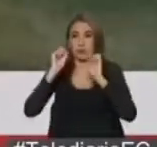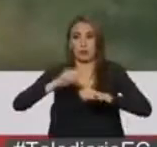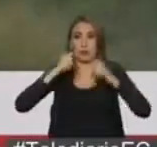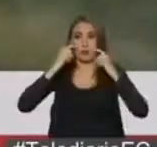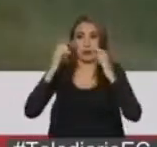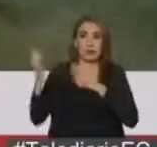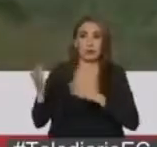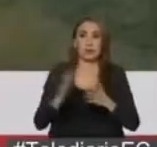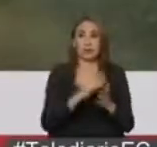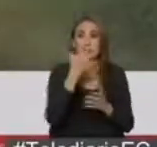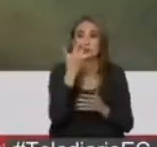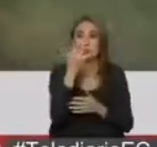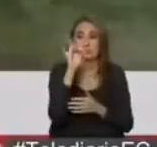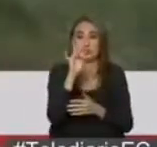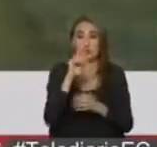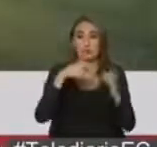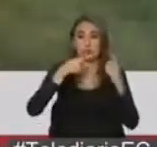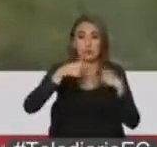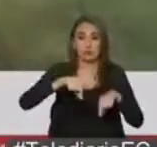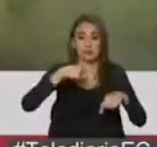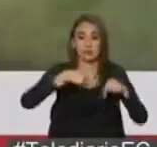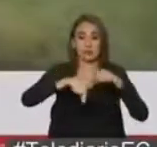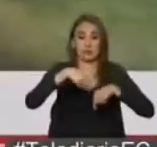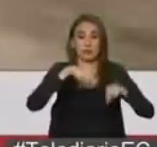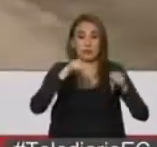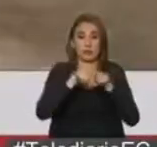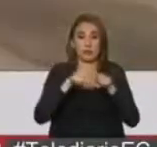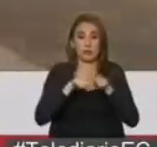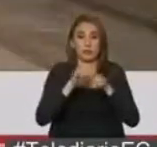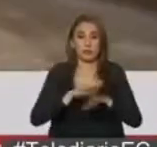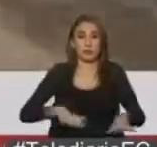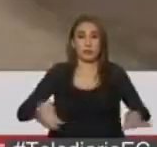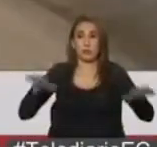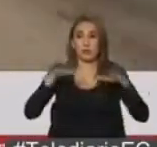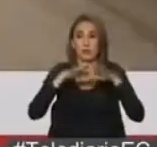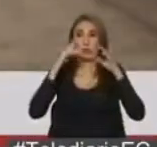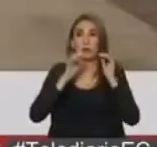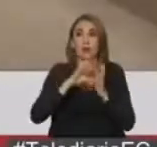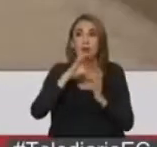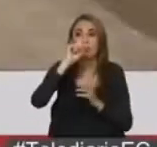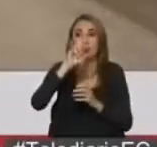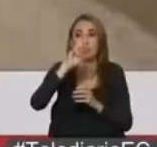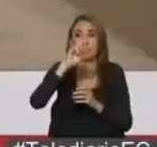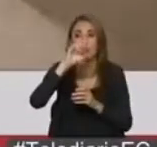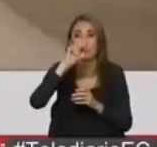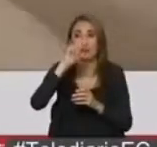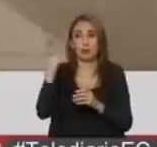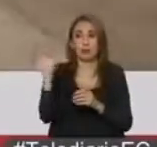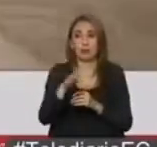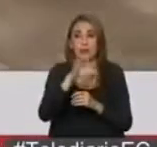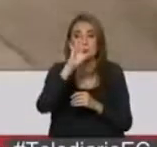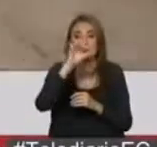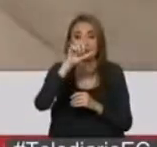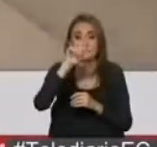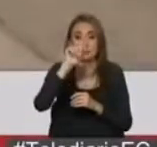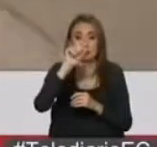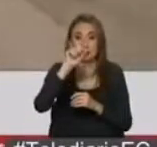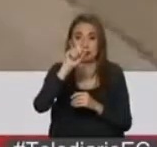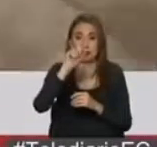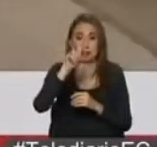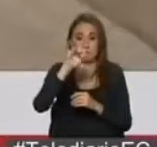218 kilómetros de tramos como el de Pedernales Cojimíes, Paso Lateral El Carmen Flavio Alfaro Chone